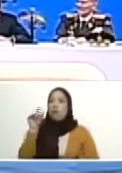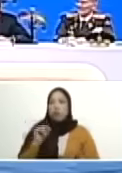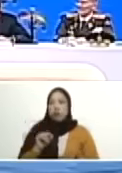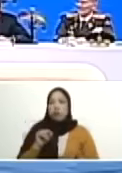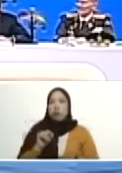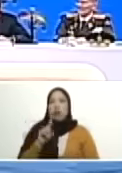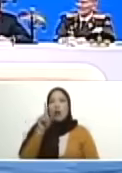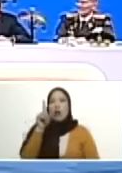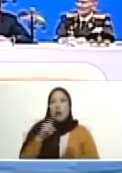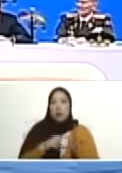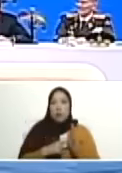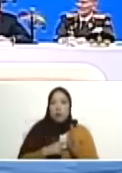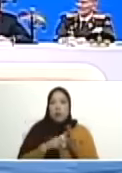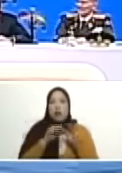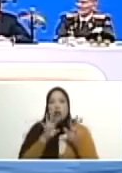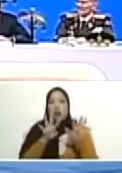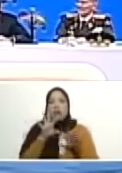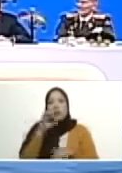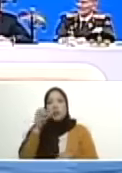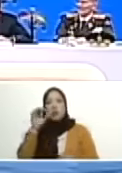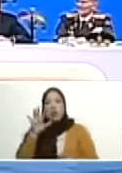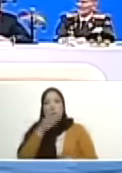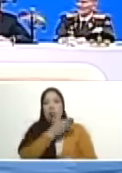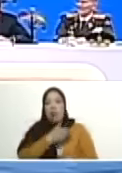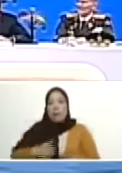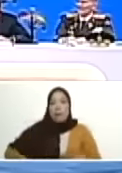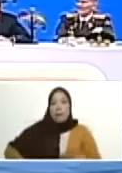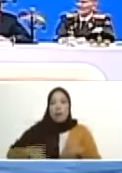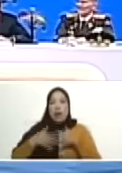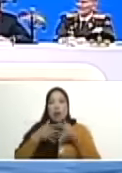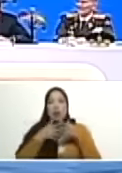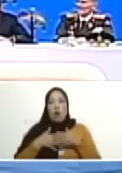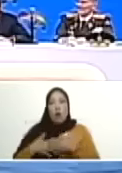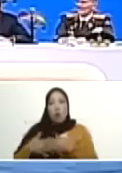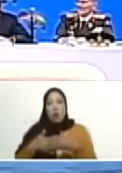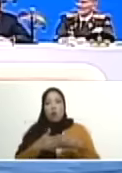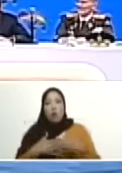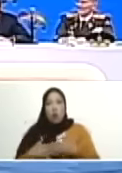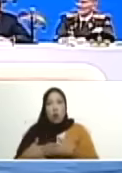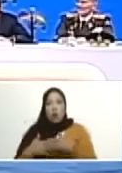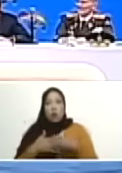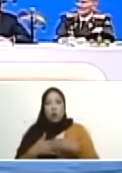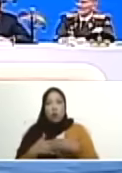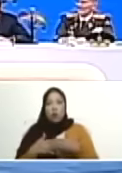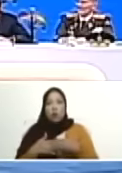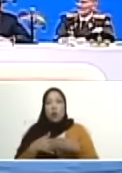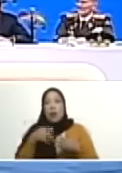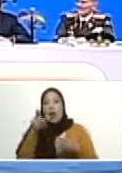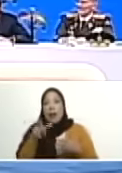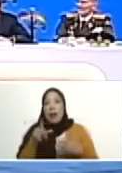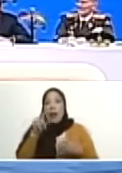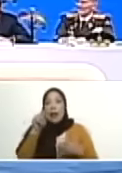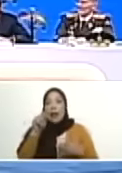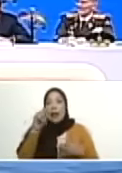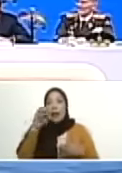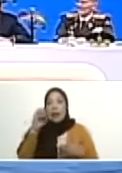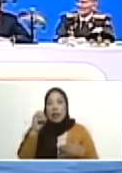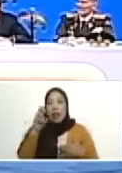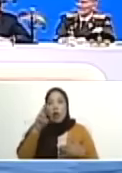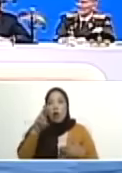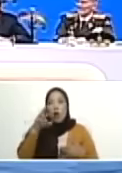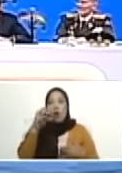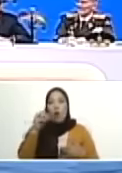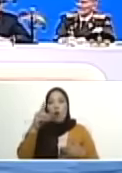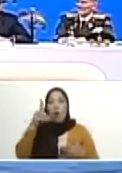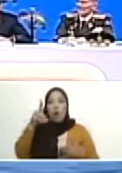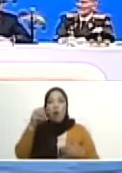En 1905, el presidente de Estados Unidos, Theodore Roosevelt, ordenó la preparación de un plan de invasión